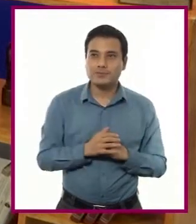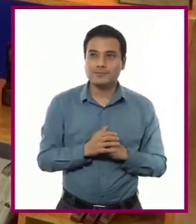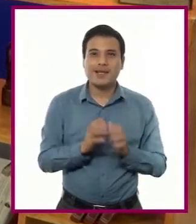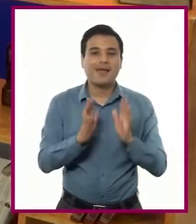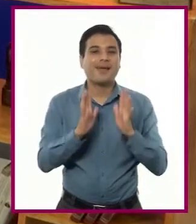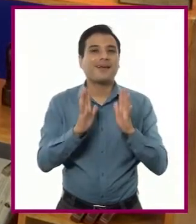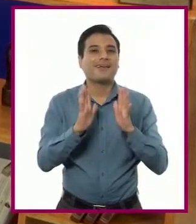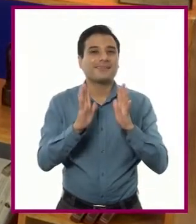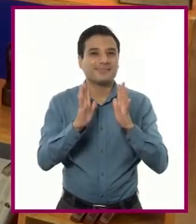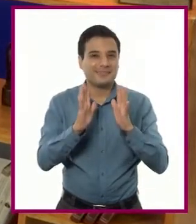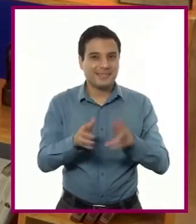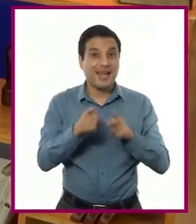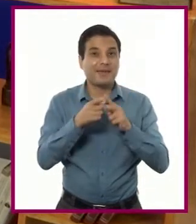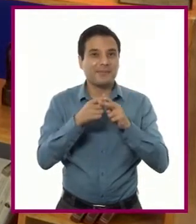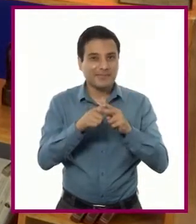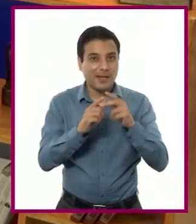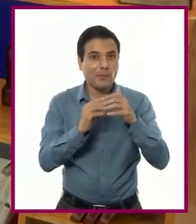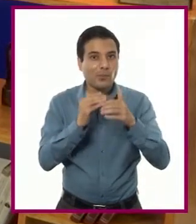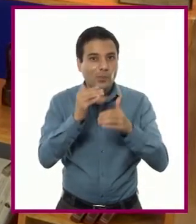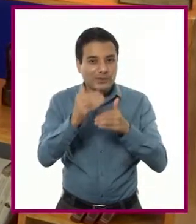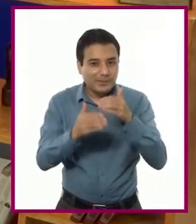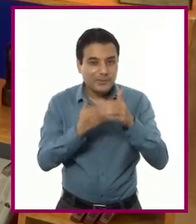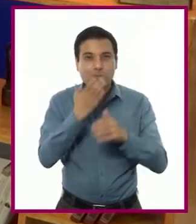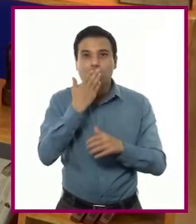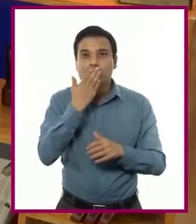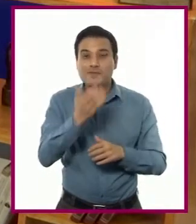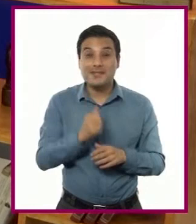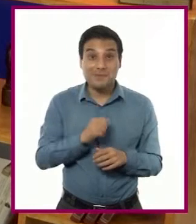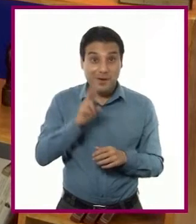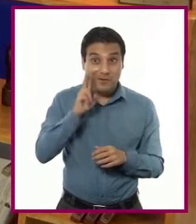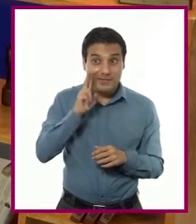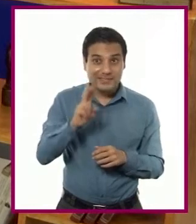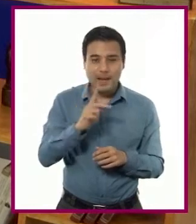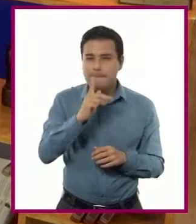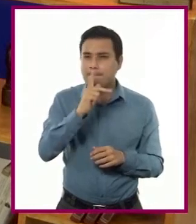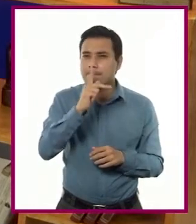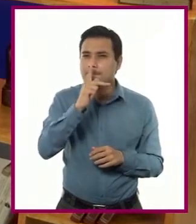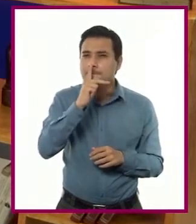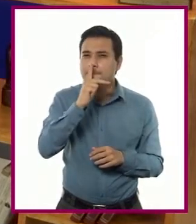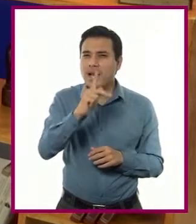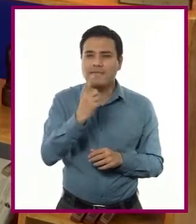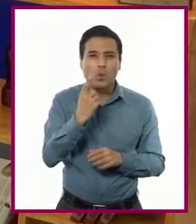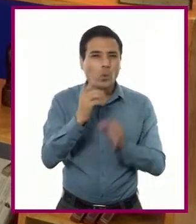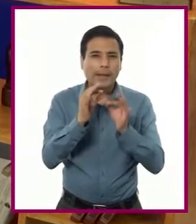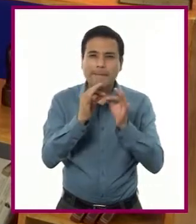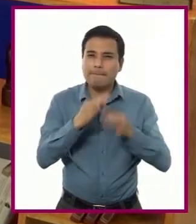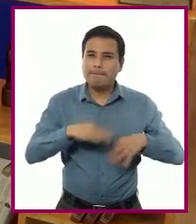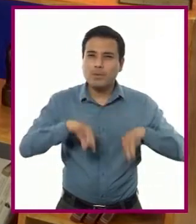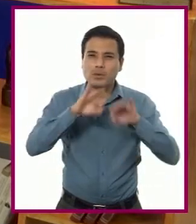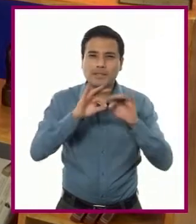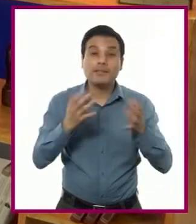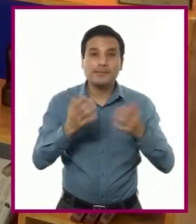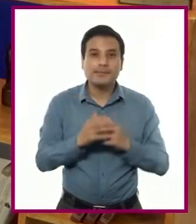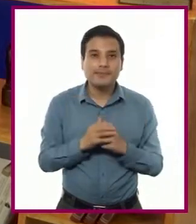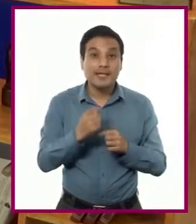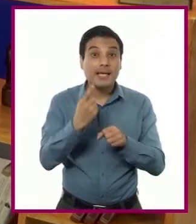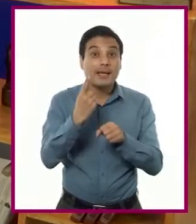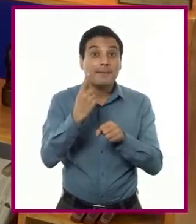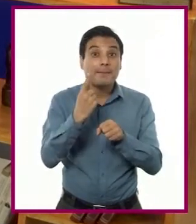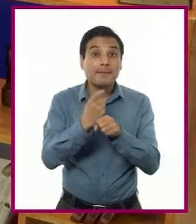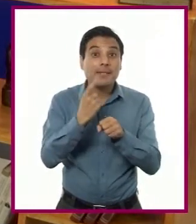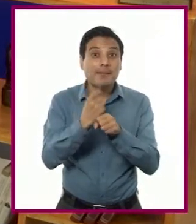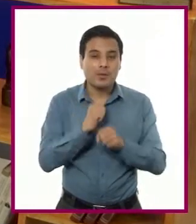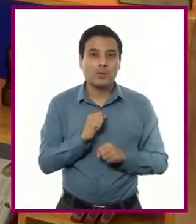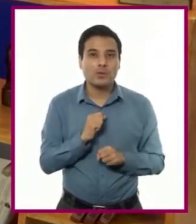del procedimiento. Y si se dieron cuenta, hay una palabra muy importante. Primero, que nos